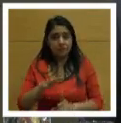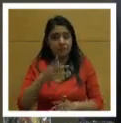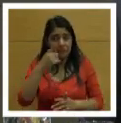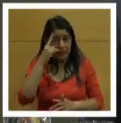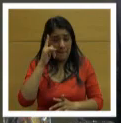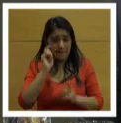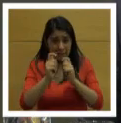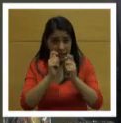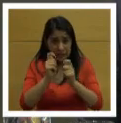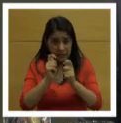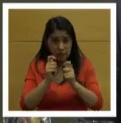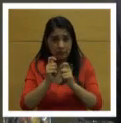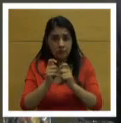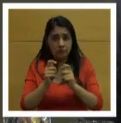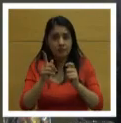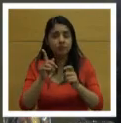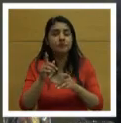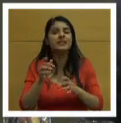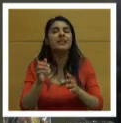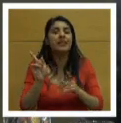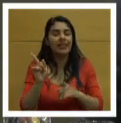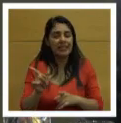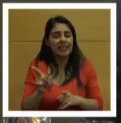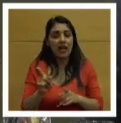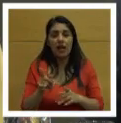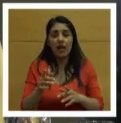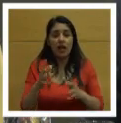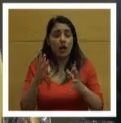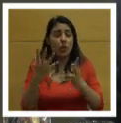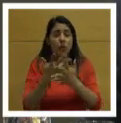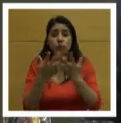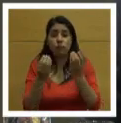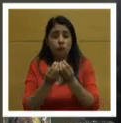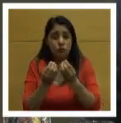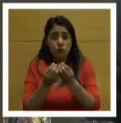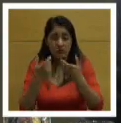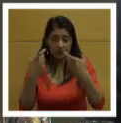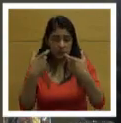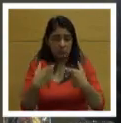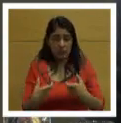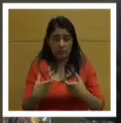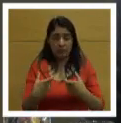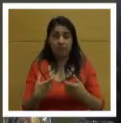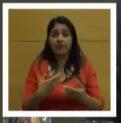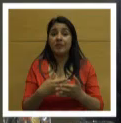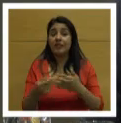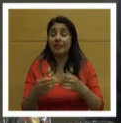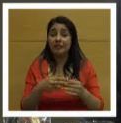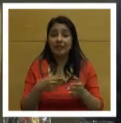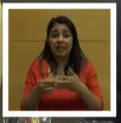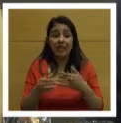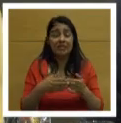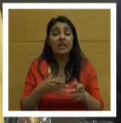con altísimas medidas de seguridad. Hablan de que el traslado se hace en un taxi con dos gendarmes, por detrás